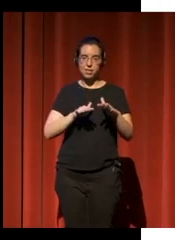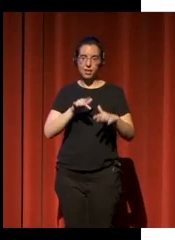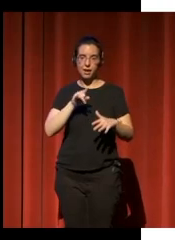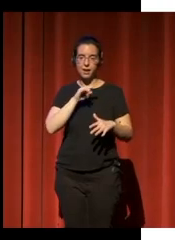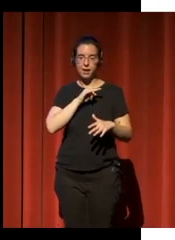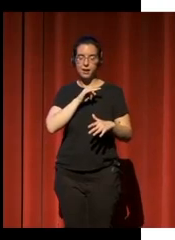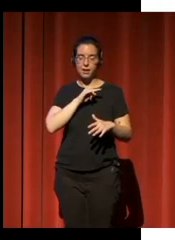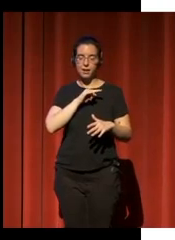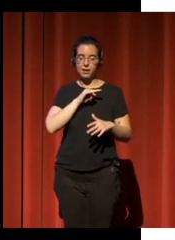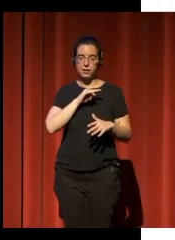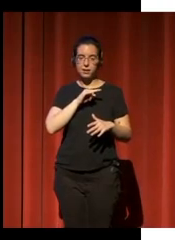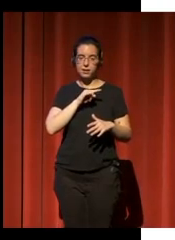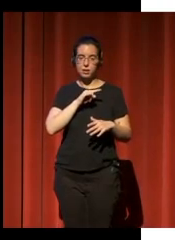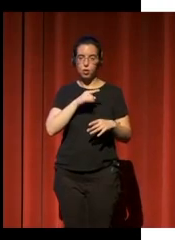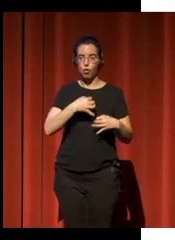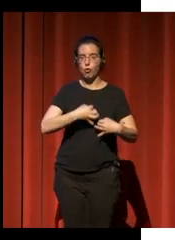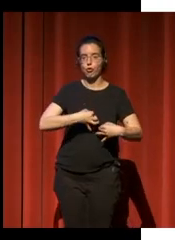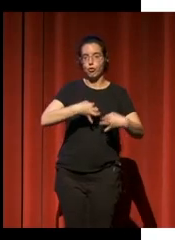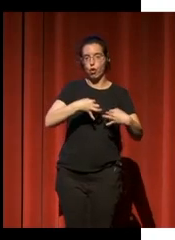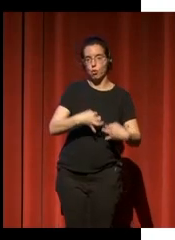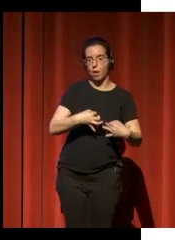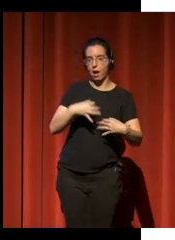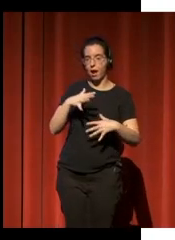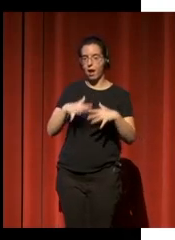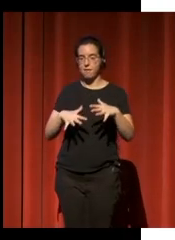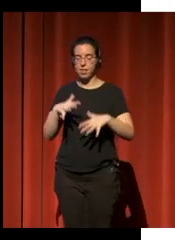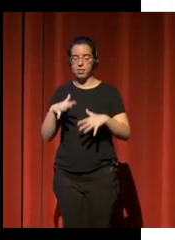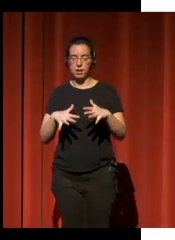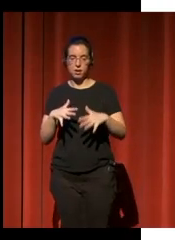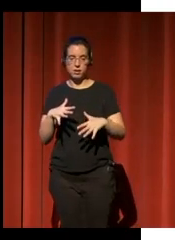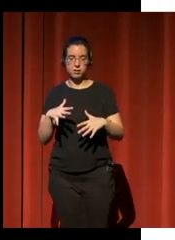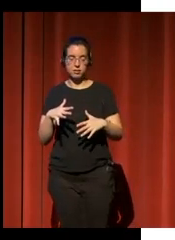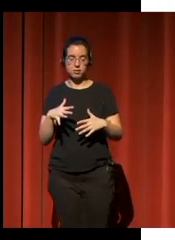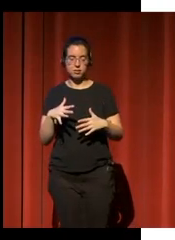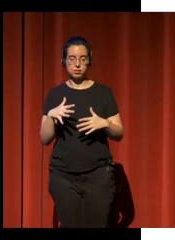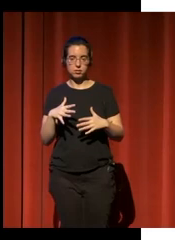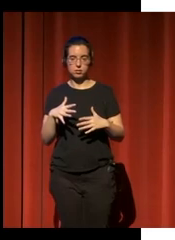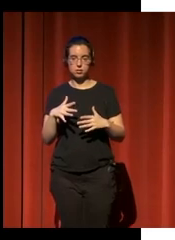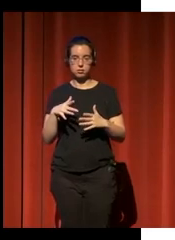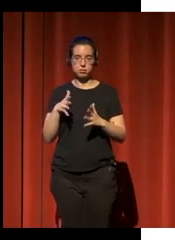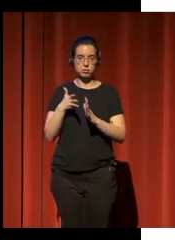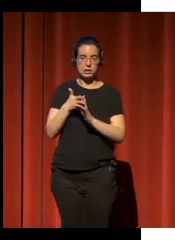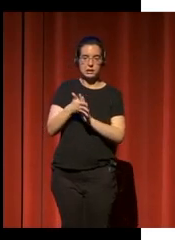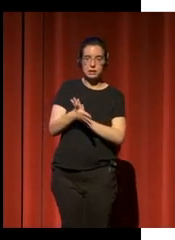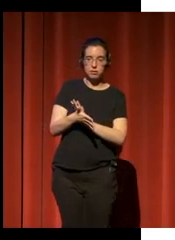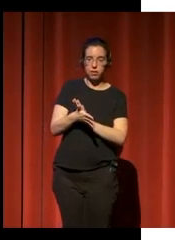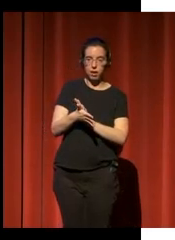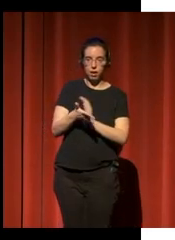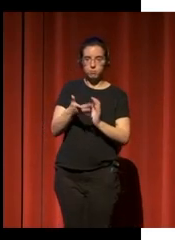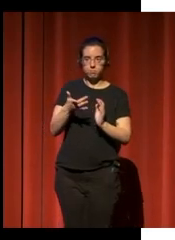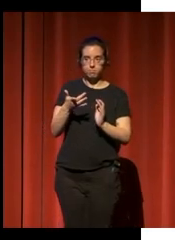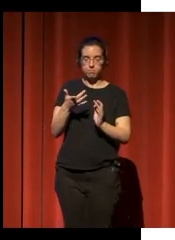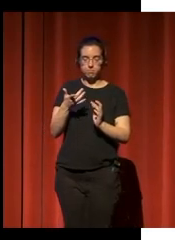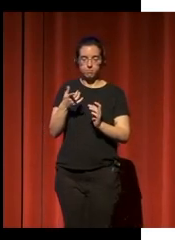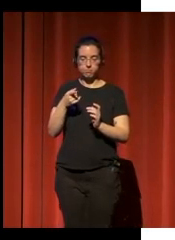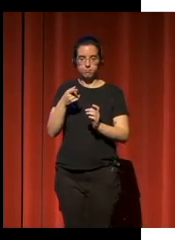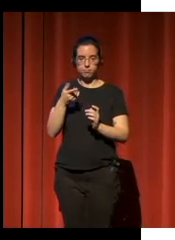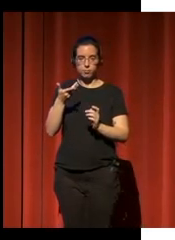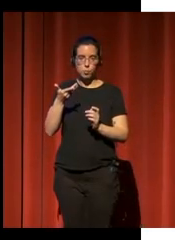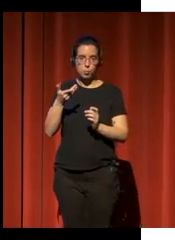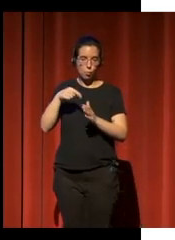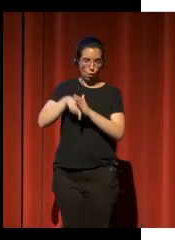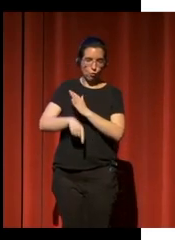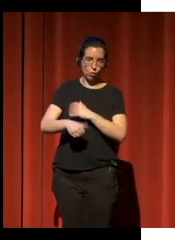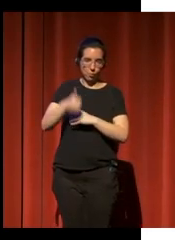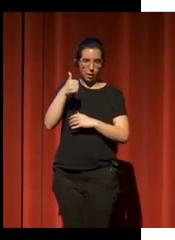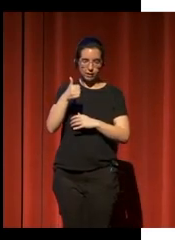formalistas si queréis de la participación ciudadana y hay concepciones más sustantivas eh un debate muy